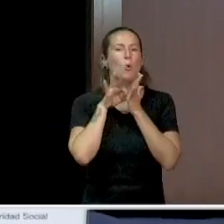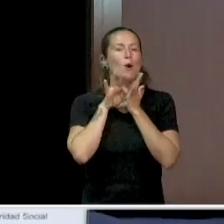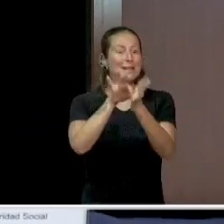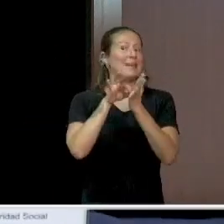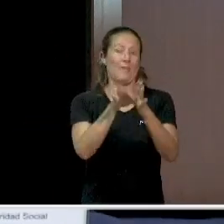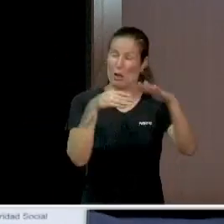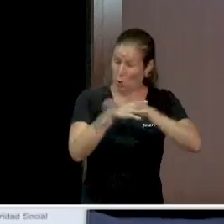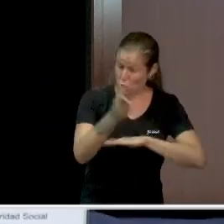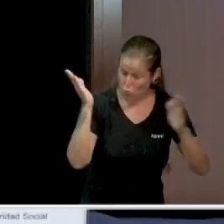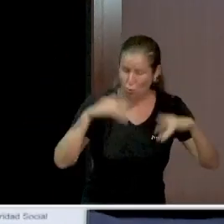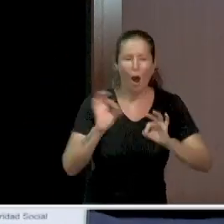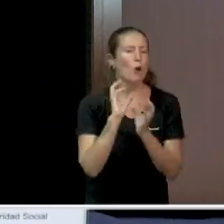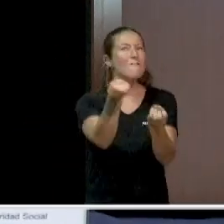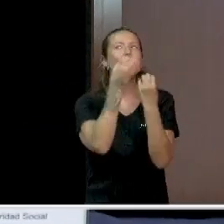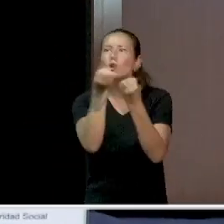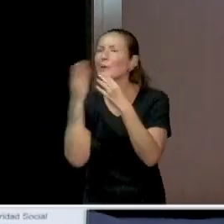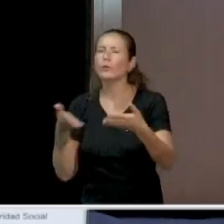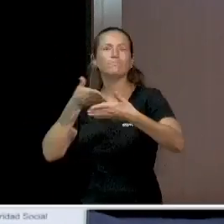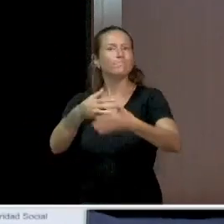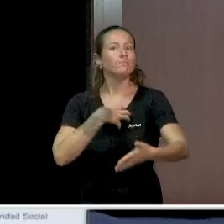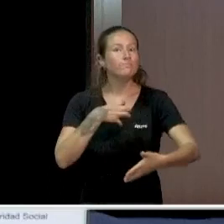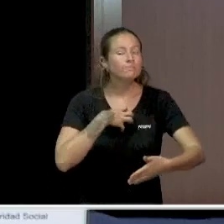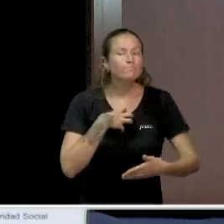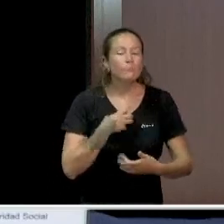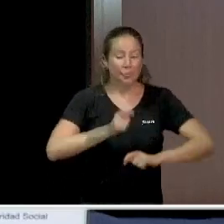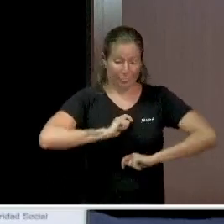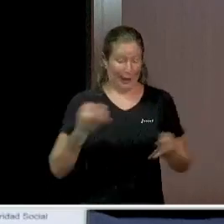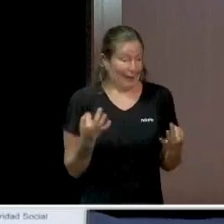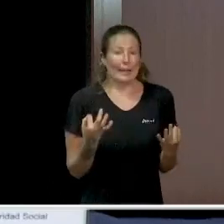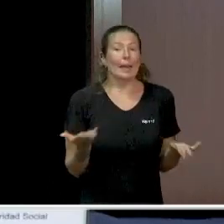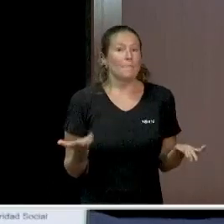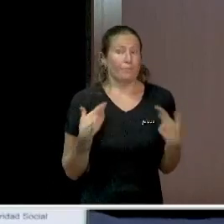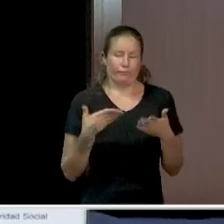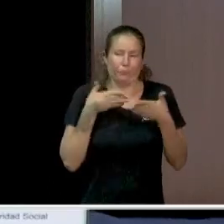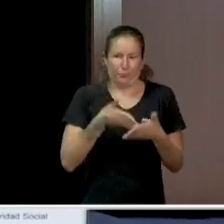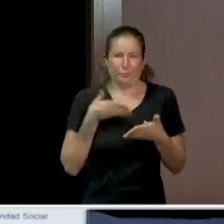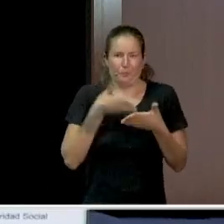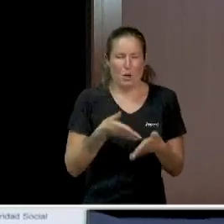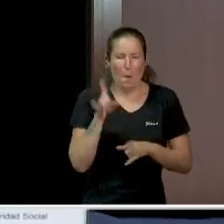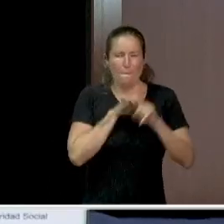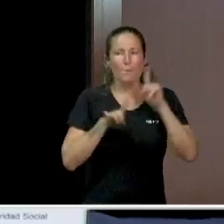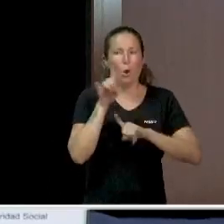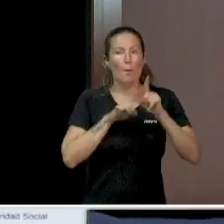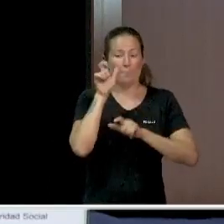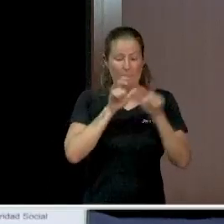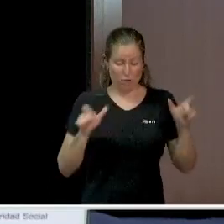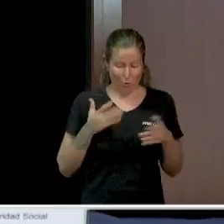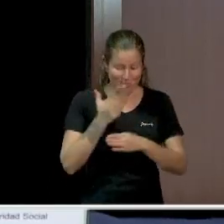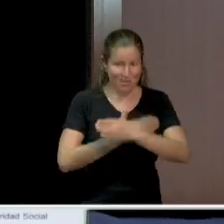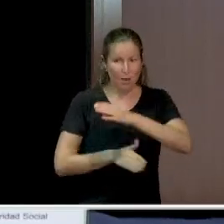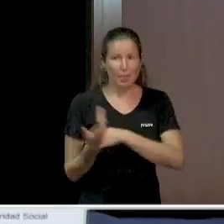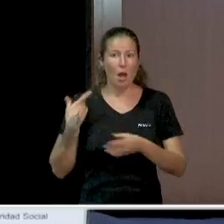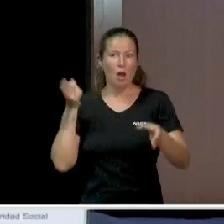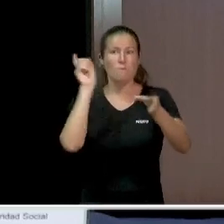de accesibilidad a una información tienen el efecto de imposibilitar o cuanto menos dificultar la participación de las personas en la